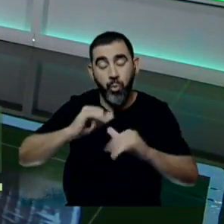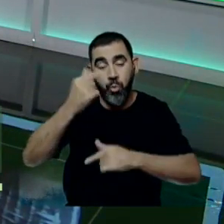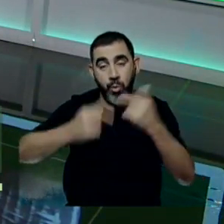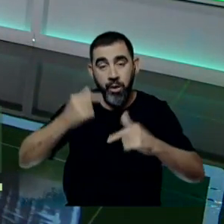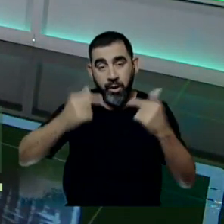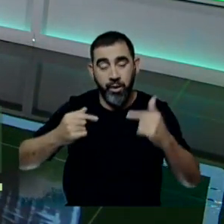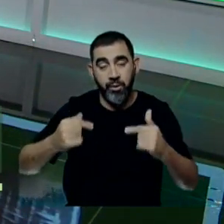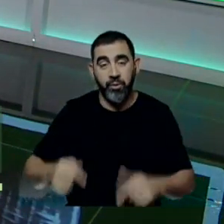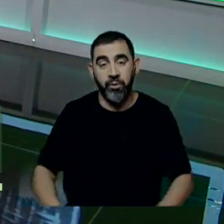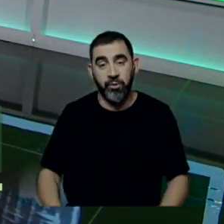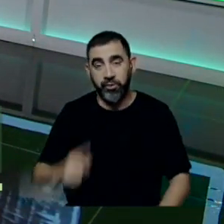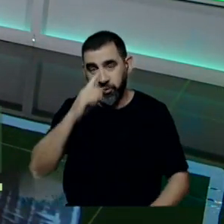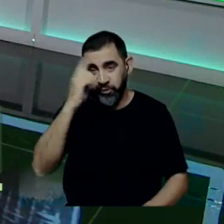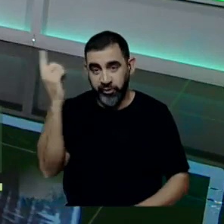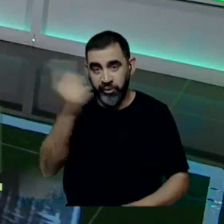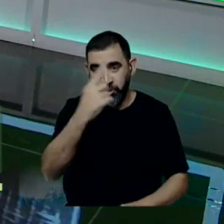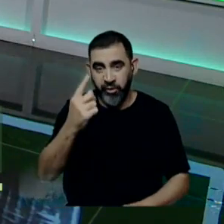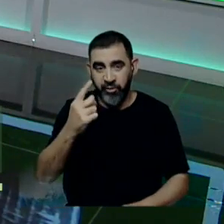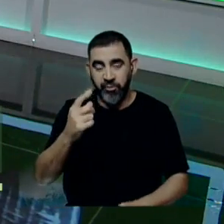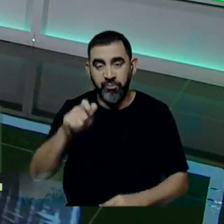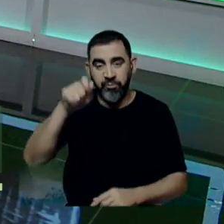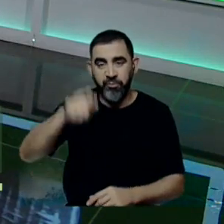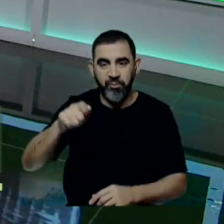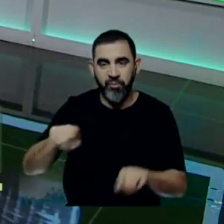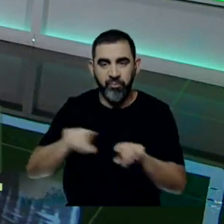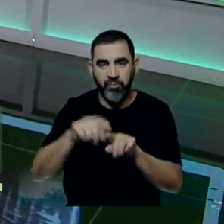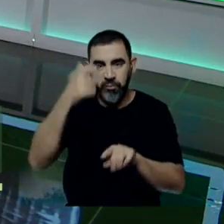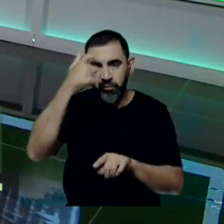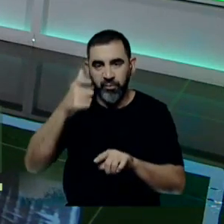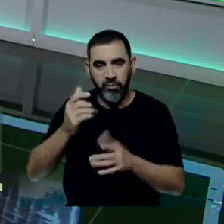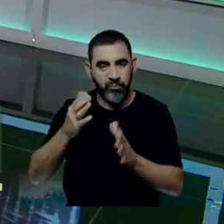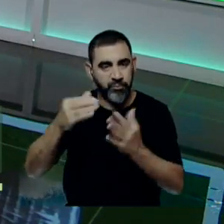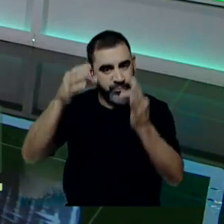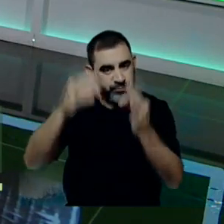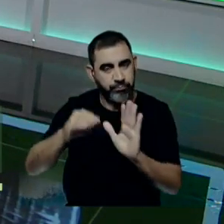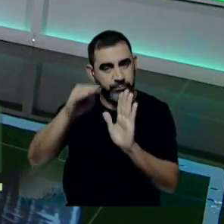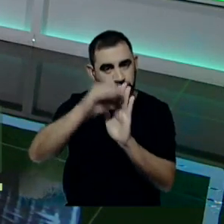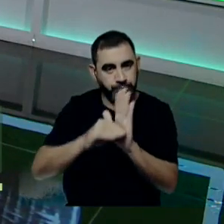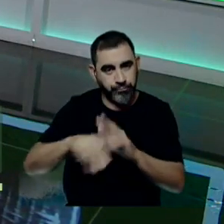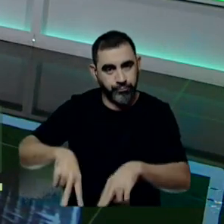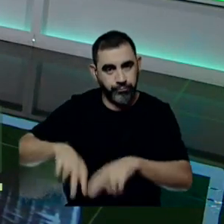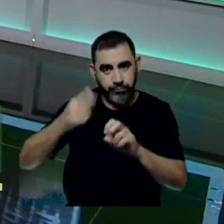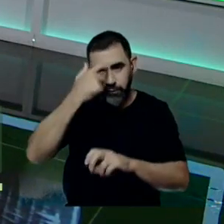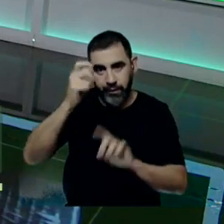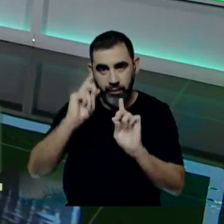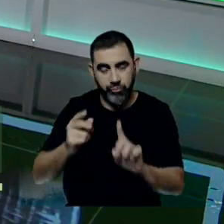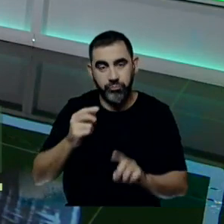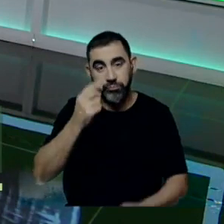valga la redundancia, internacionales, arbitradas por pares, con todo el rigor que se aplica habitualmente a la investigación